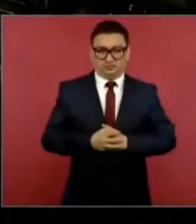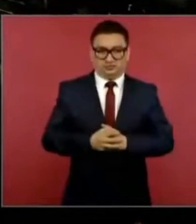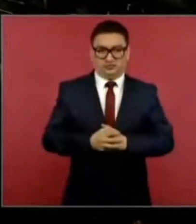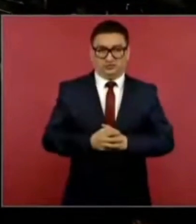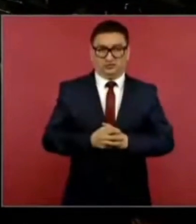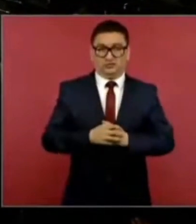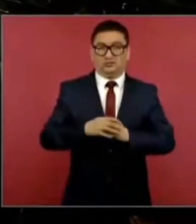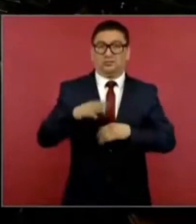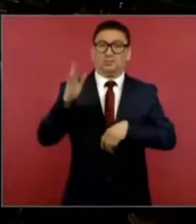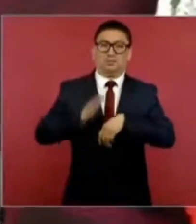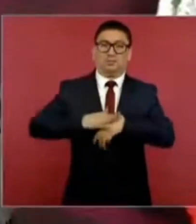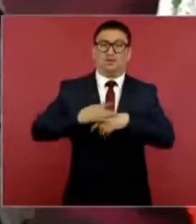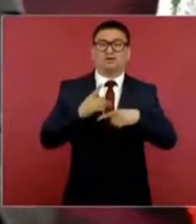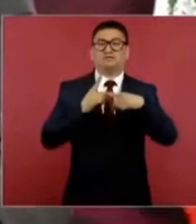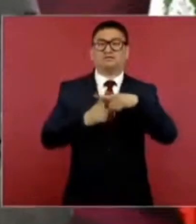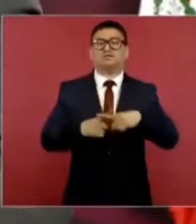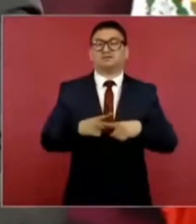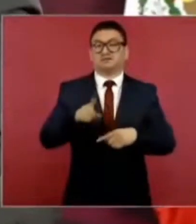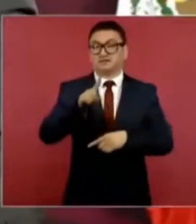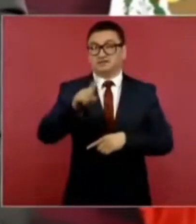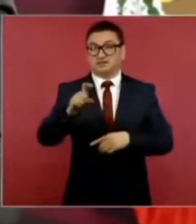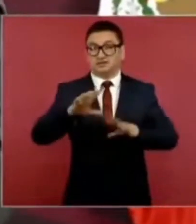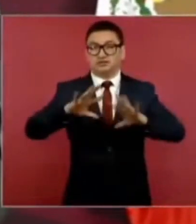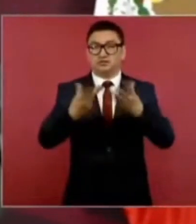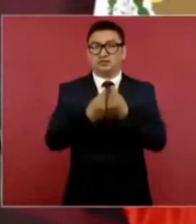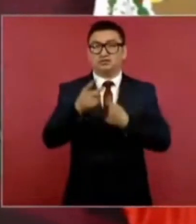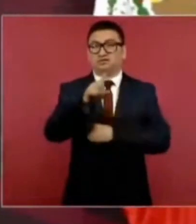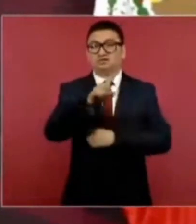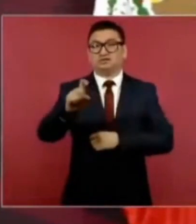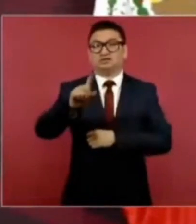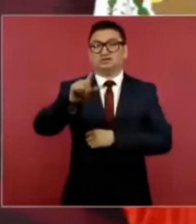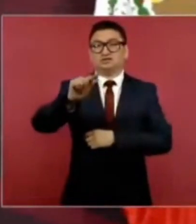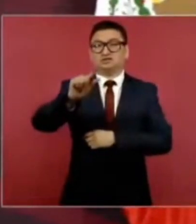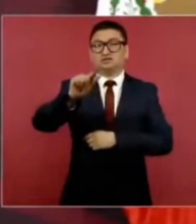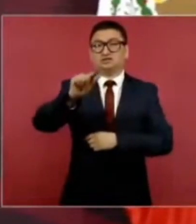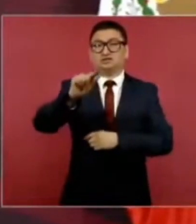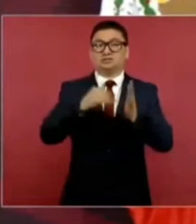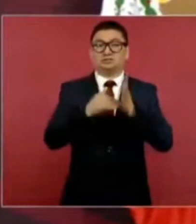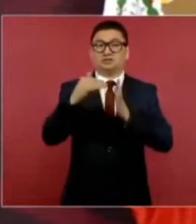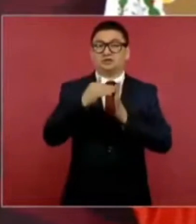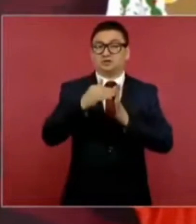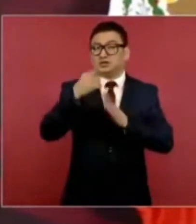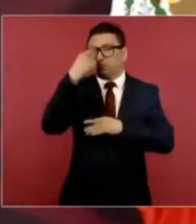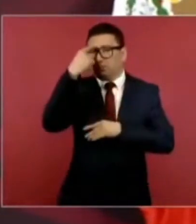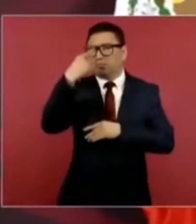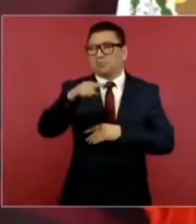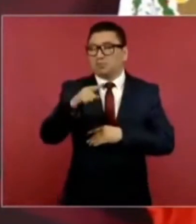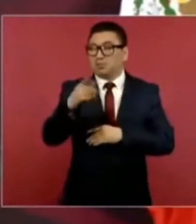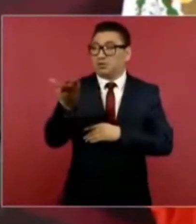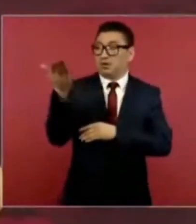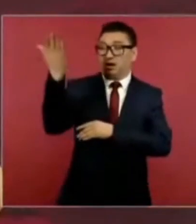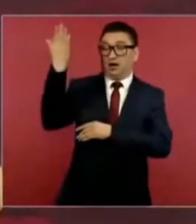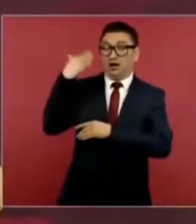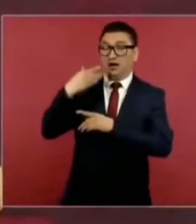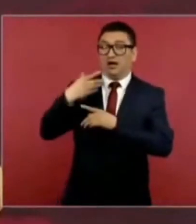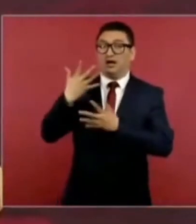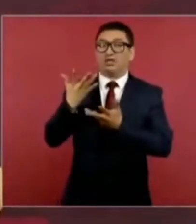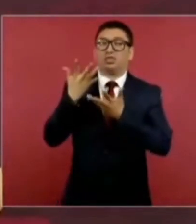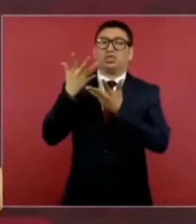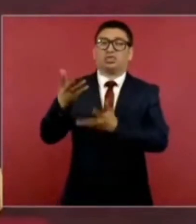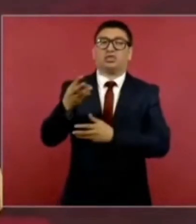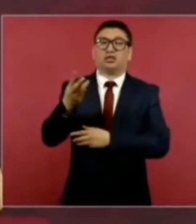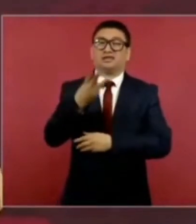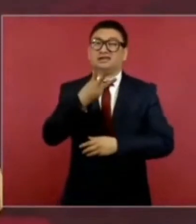los 100 más 70 son 170 para 300,000. ¿Cuánto nos ahorramos?